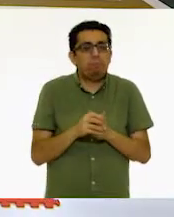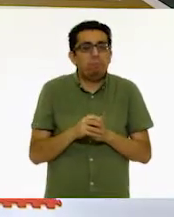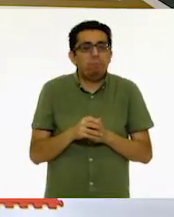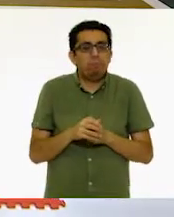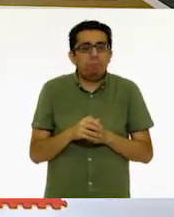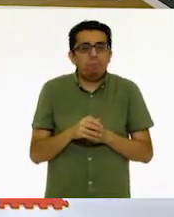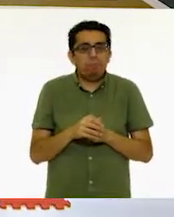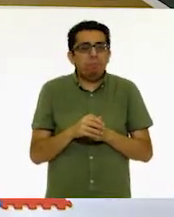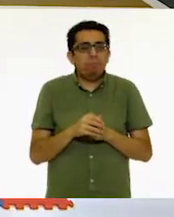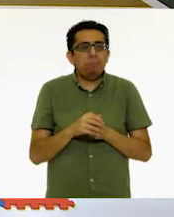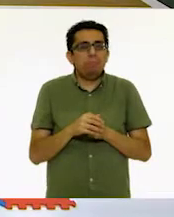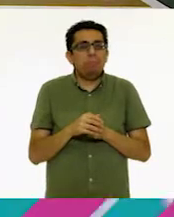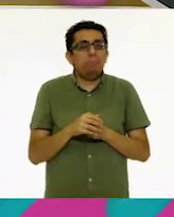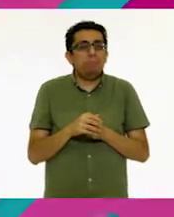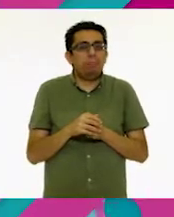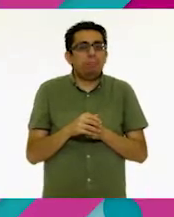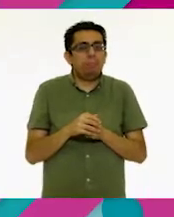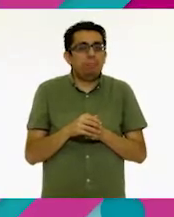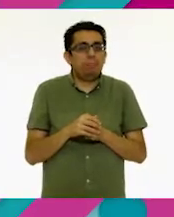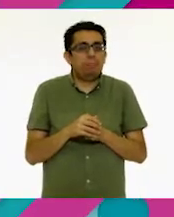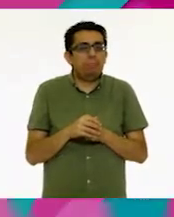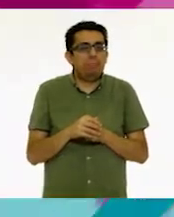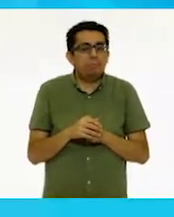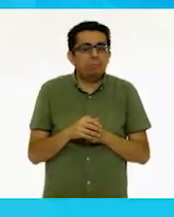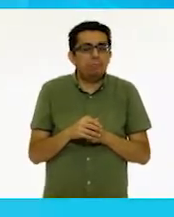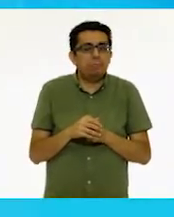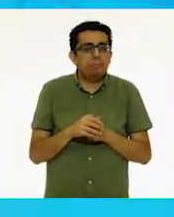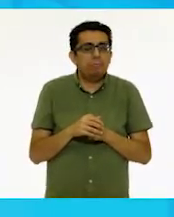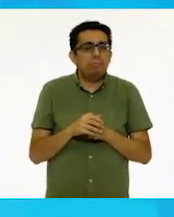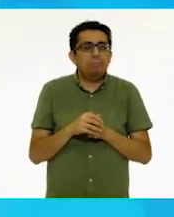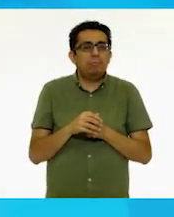Pon mucha atención, ahí en casa igual.